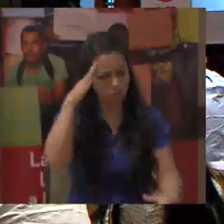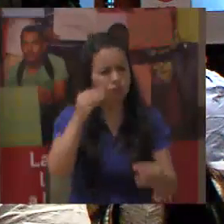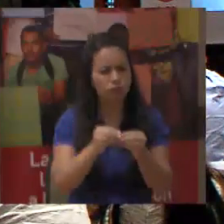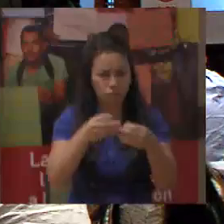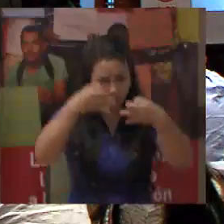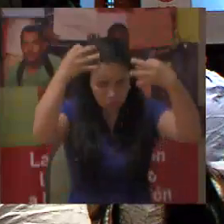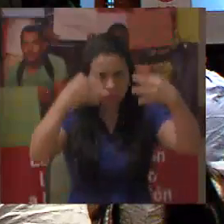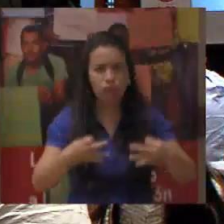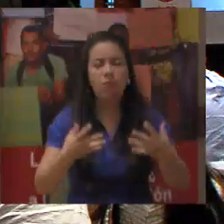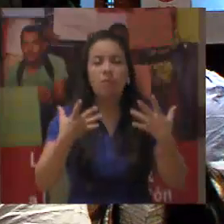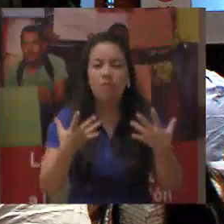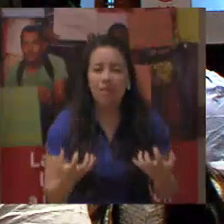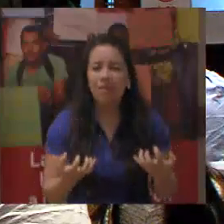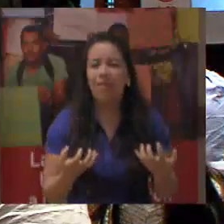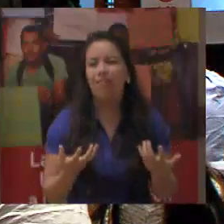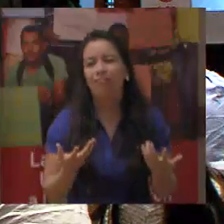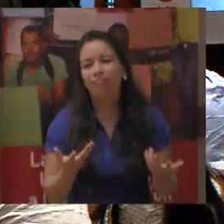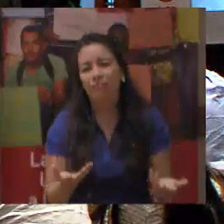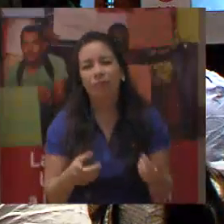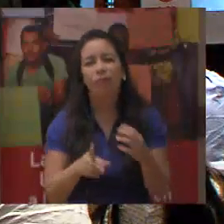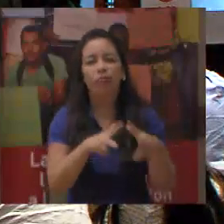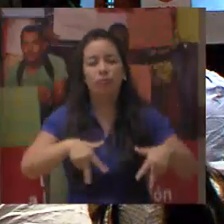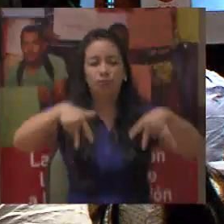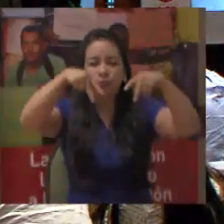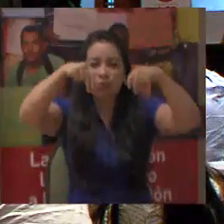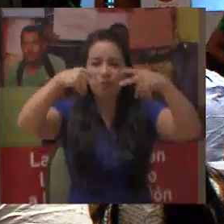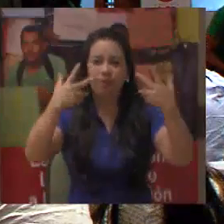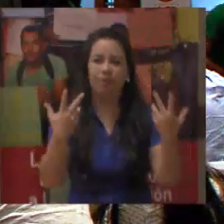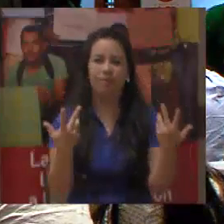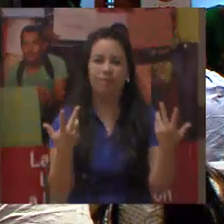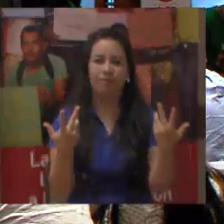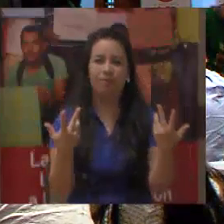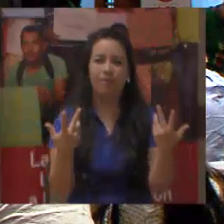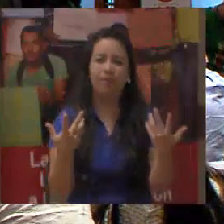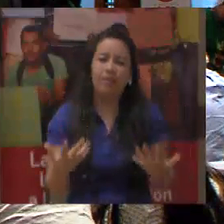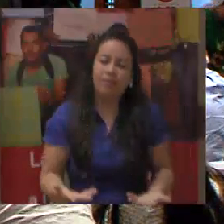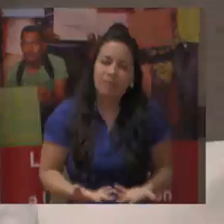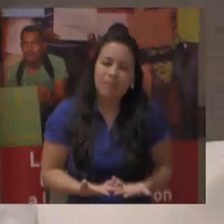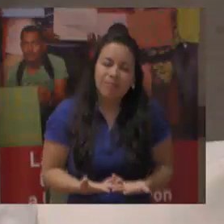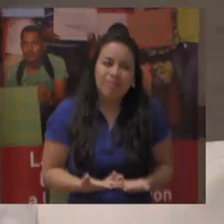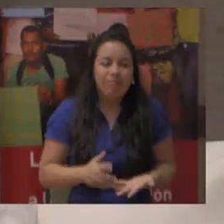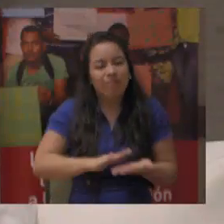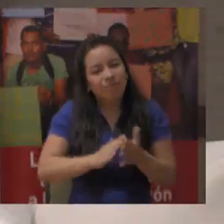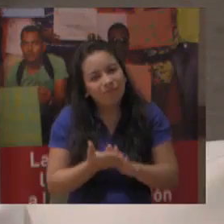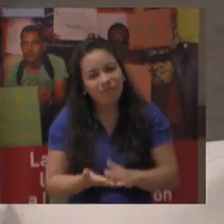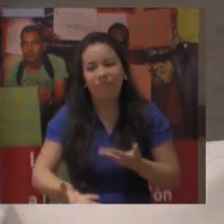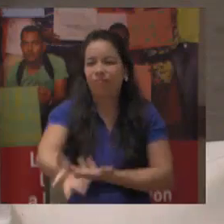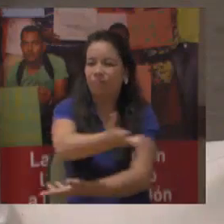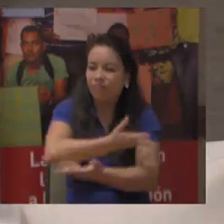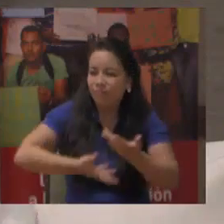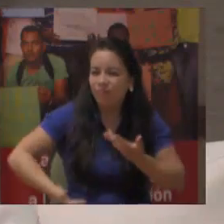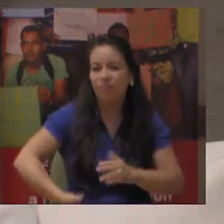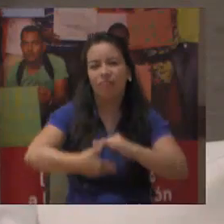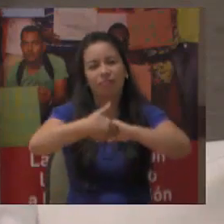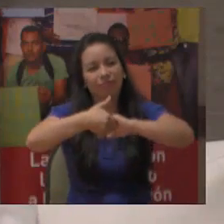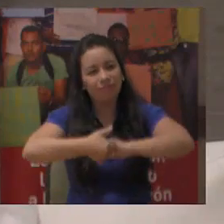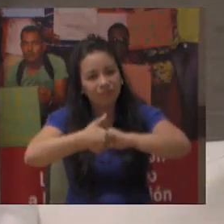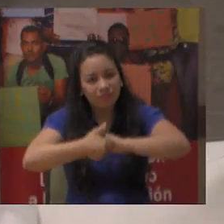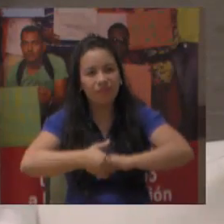que tenemos que ser una sociedad que sepa vivir en convivencia, que sepa vivir en